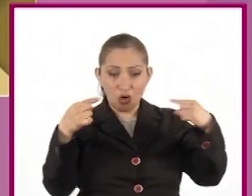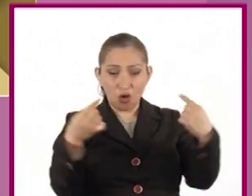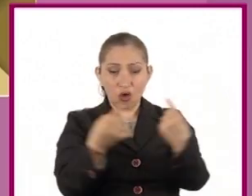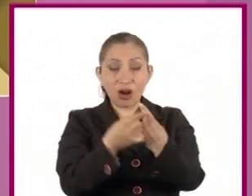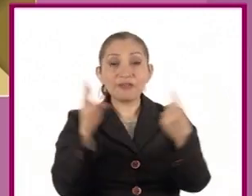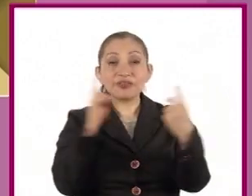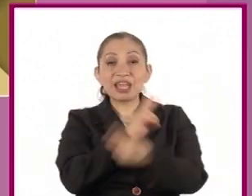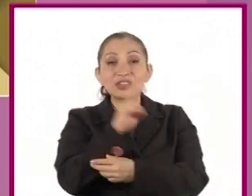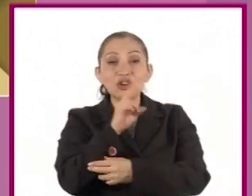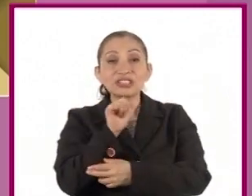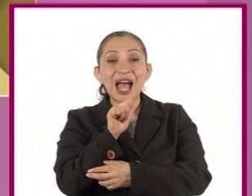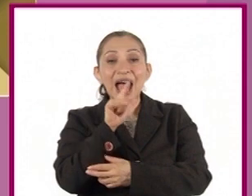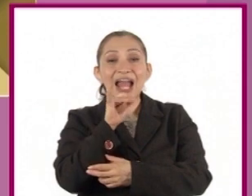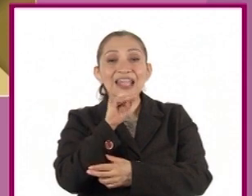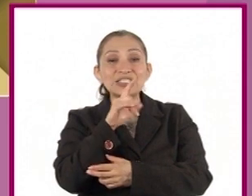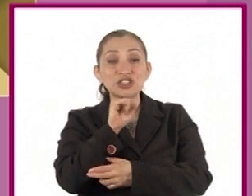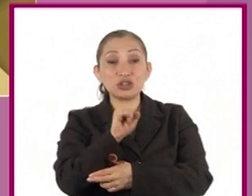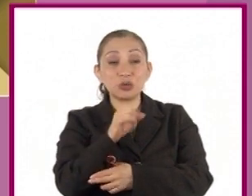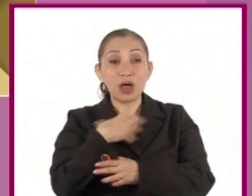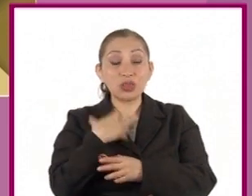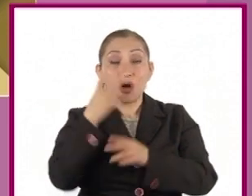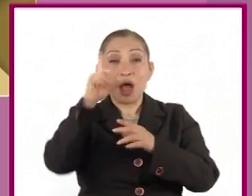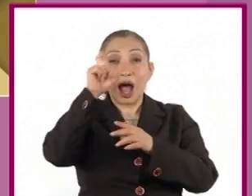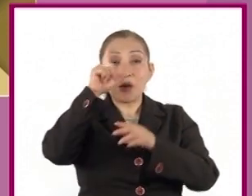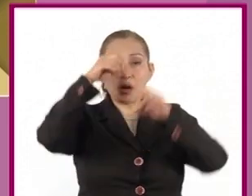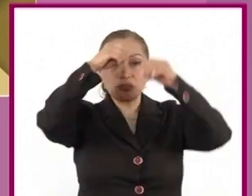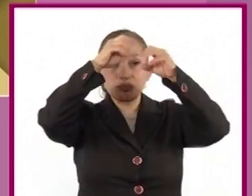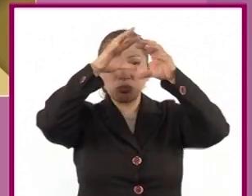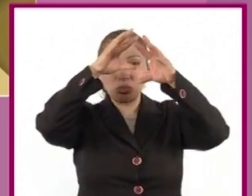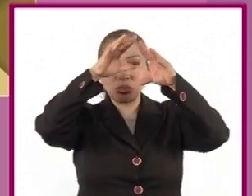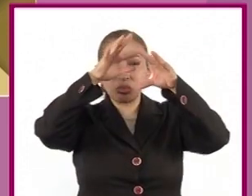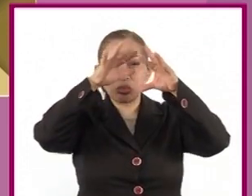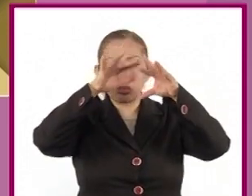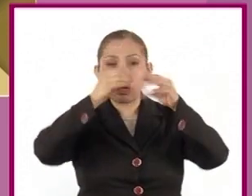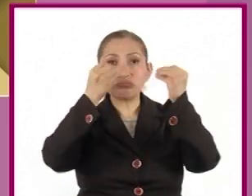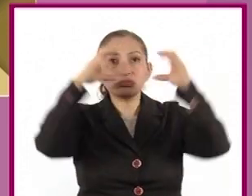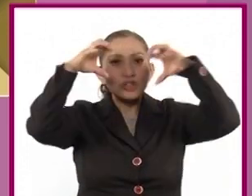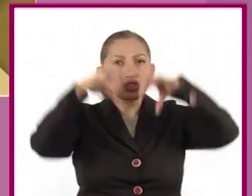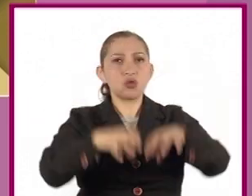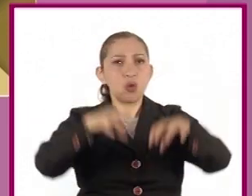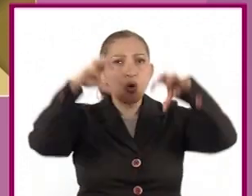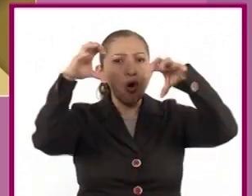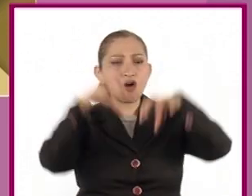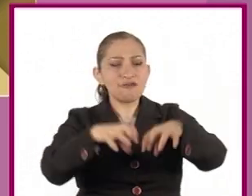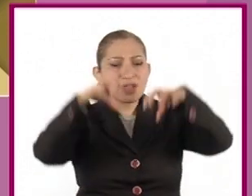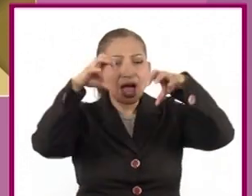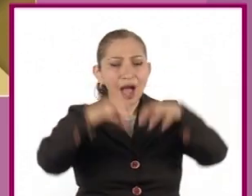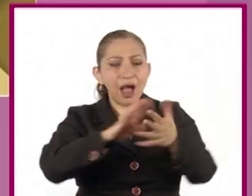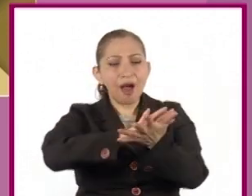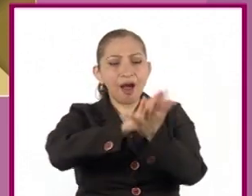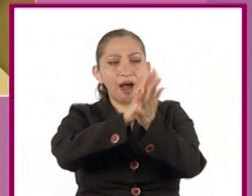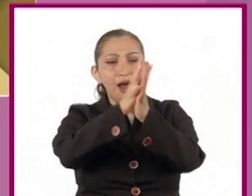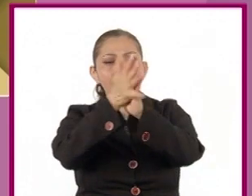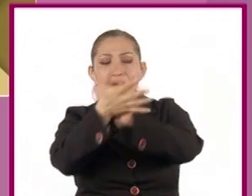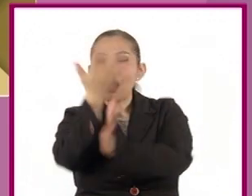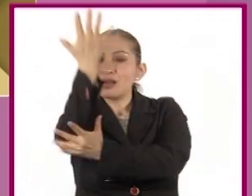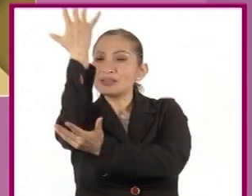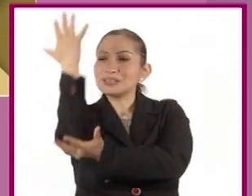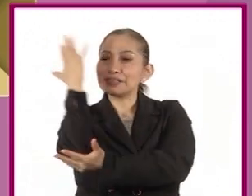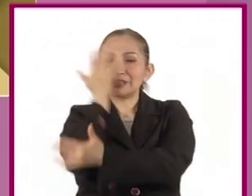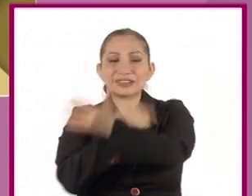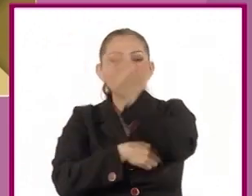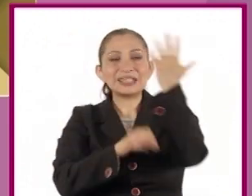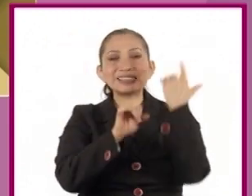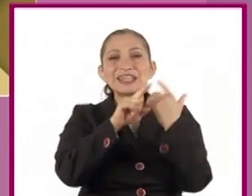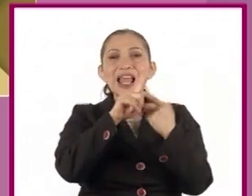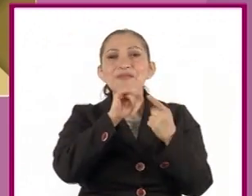alisios. Al condensarse la humedad que llevan, producen abundantes lluvias que originan las zonas de selva y bosque